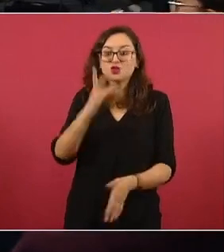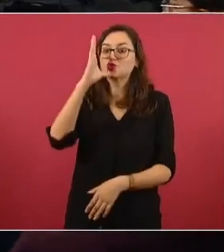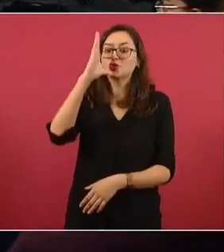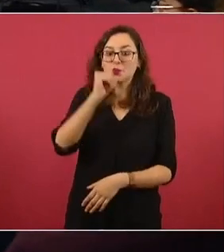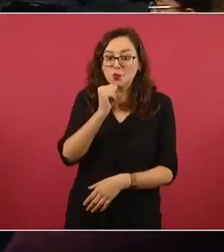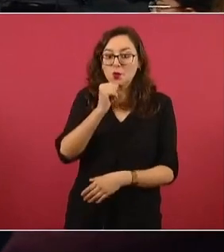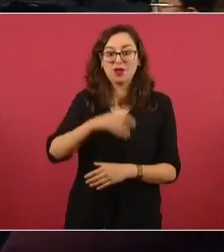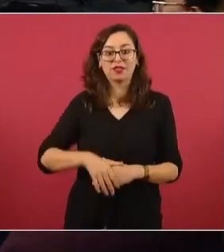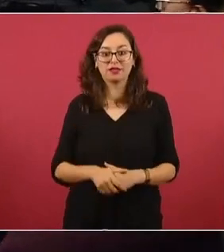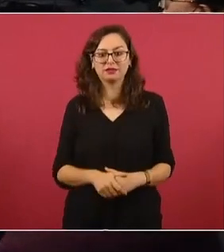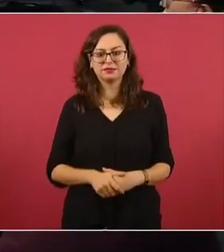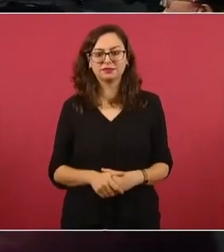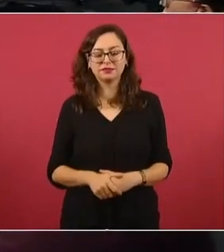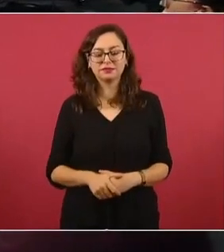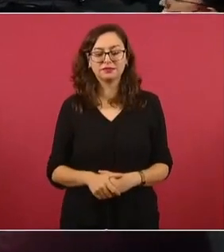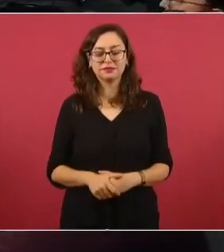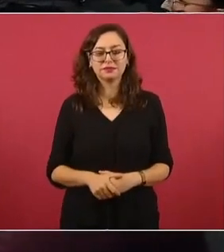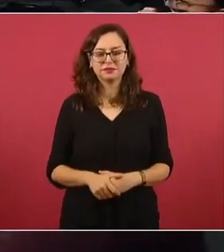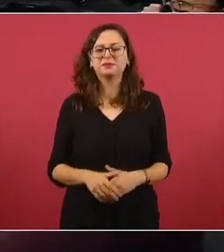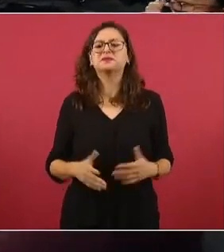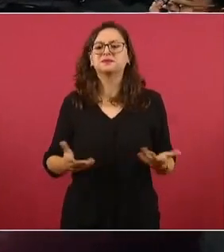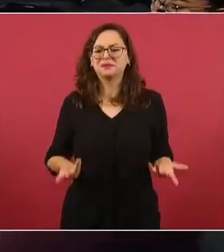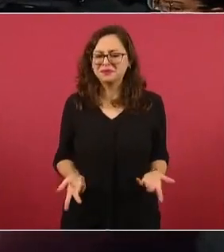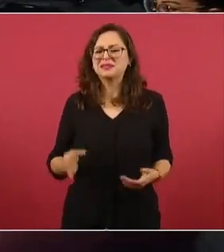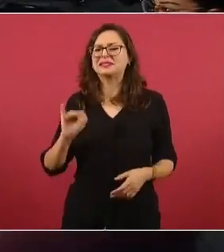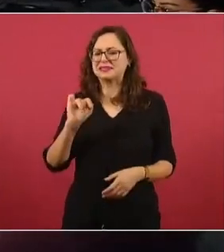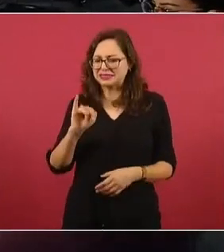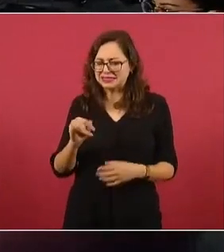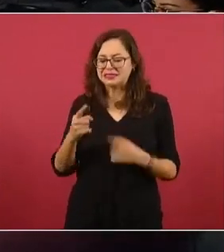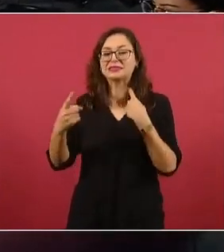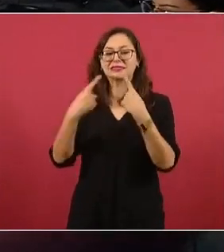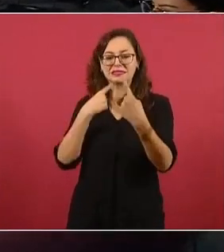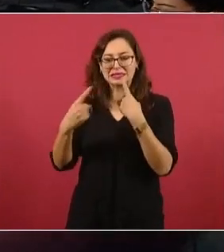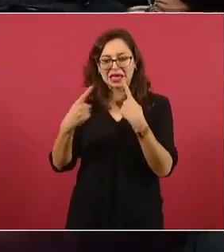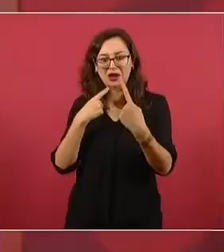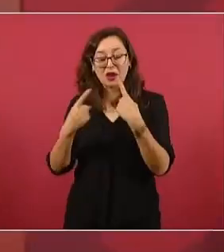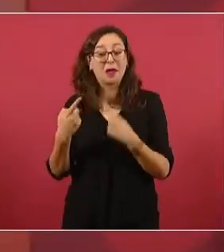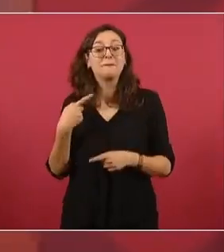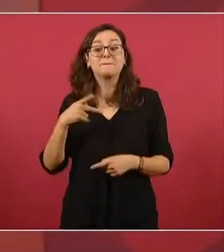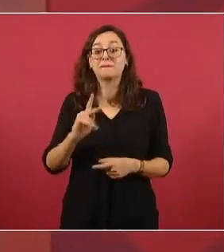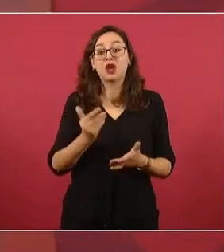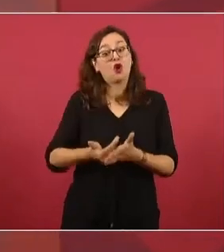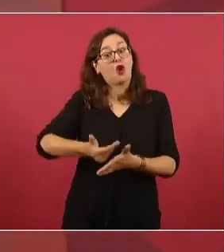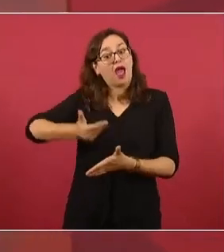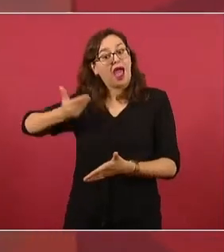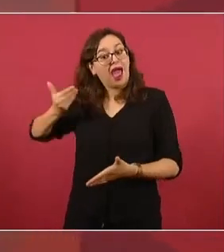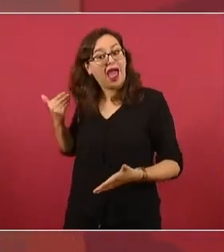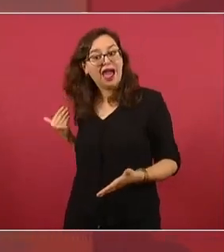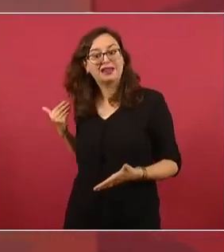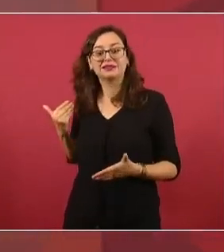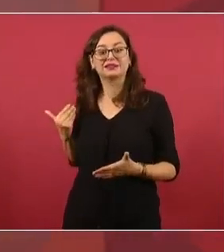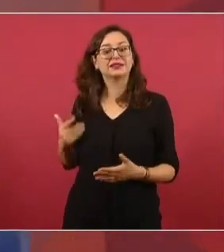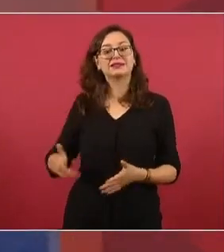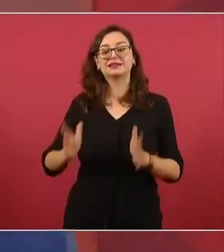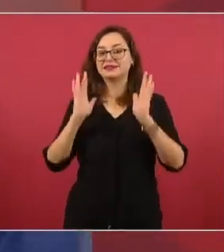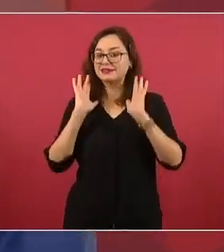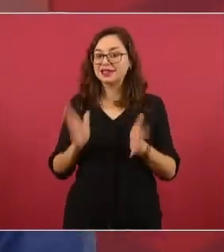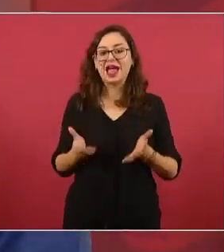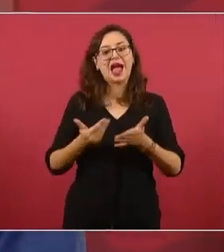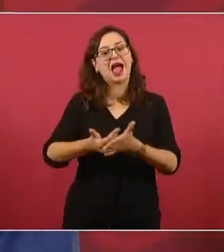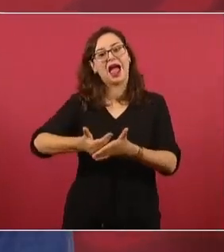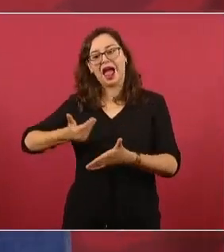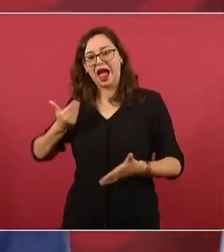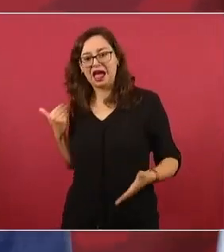Ah, no, sí, dialogar, pero a todos, sí, a todos,